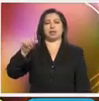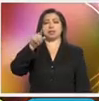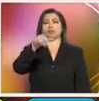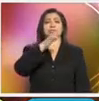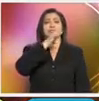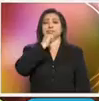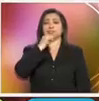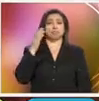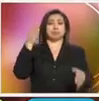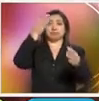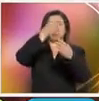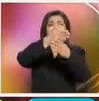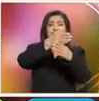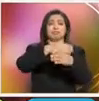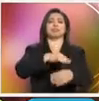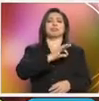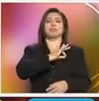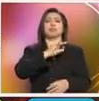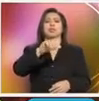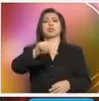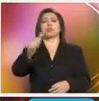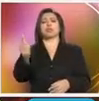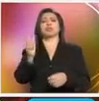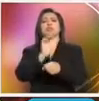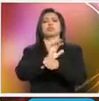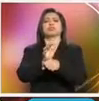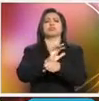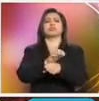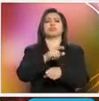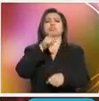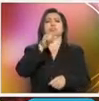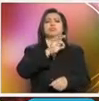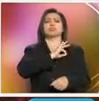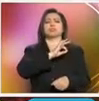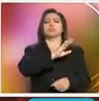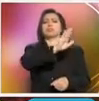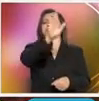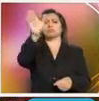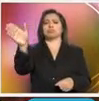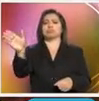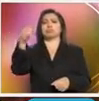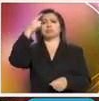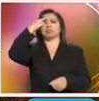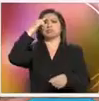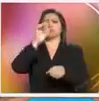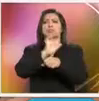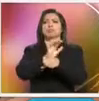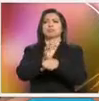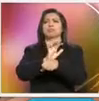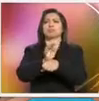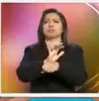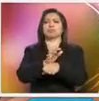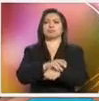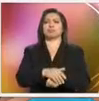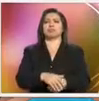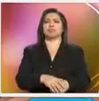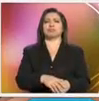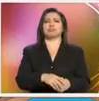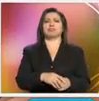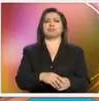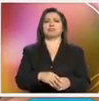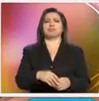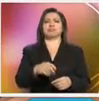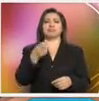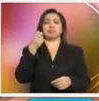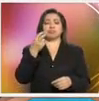al resto de la República, pero hay otros cines en la ciudad donde pueden rescatar una película que no hayan podido ver en la Cineteca, verla en otro lugar.